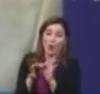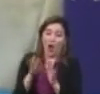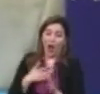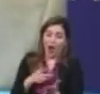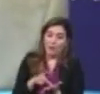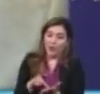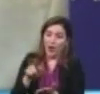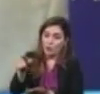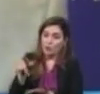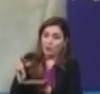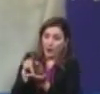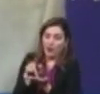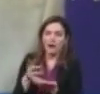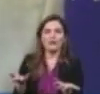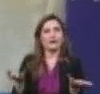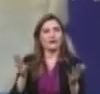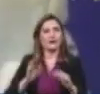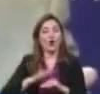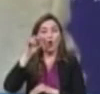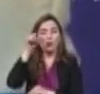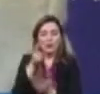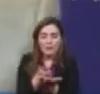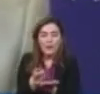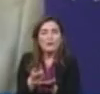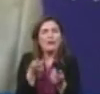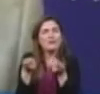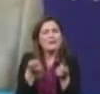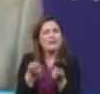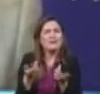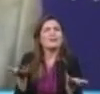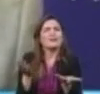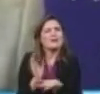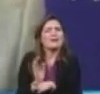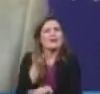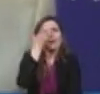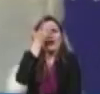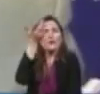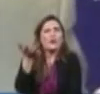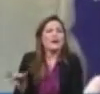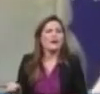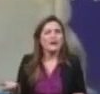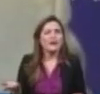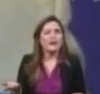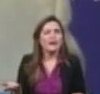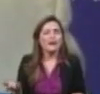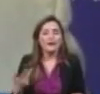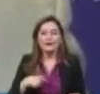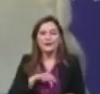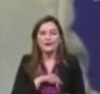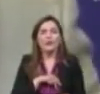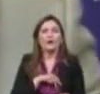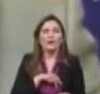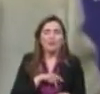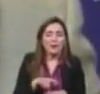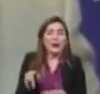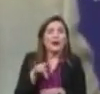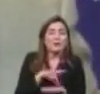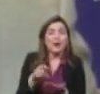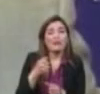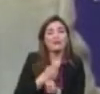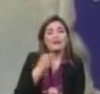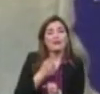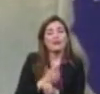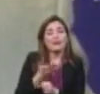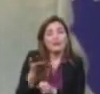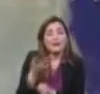Entonces, si el Estado no aporta, ¿por qué está dirigiendo entonces el Seguro Social? Porque solamente estamos aportando entonces los